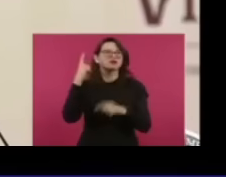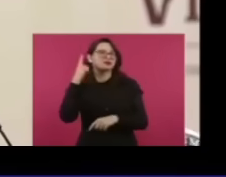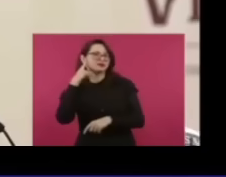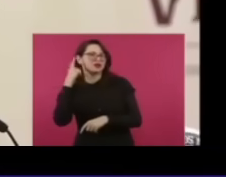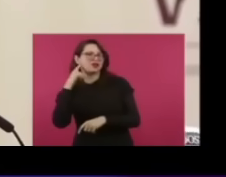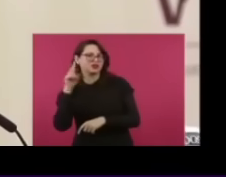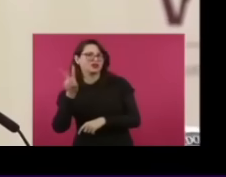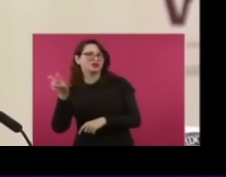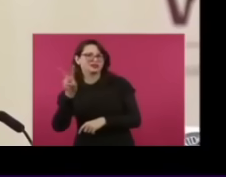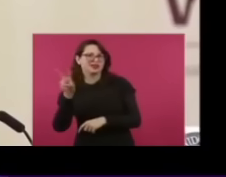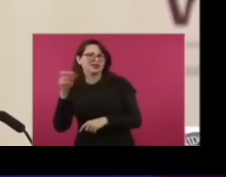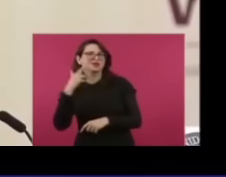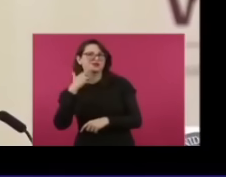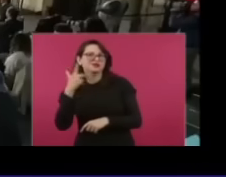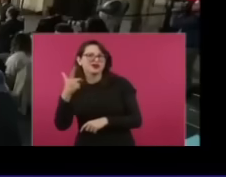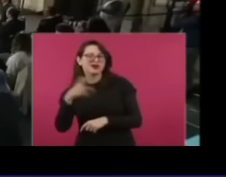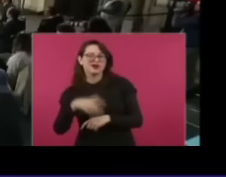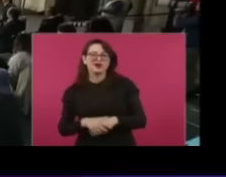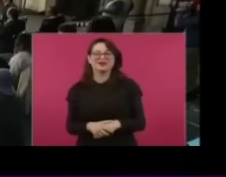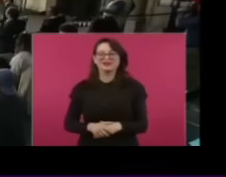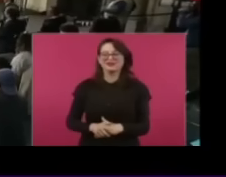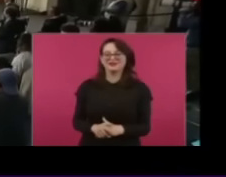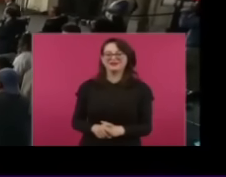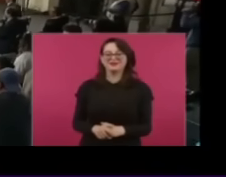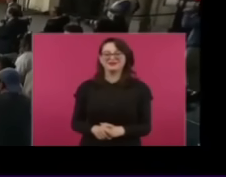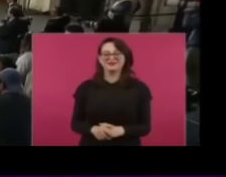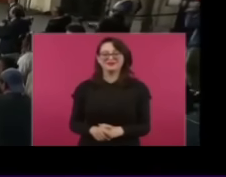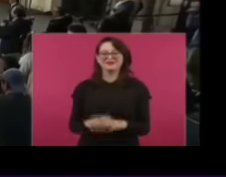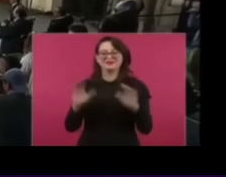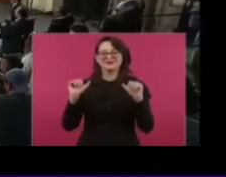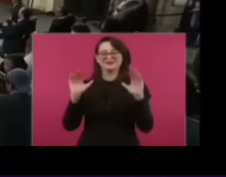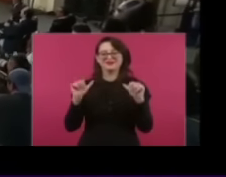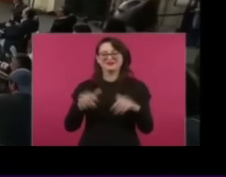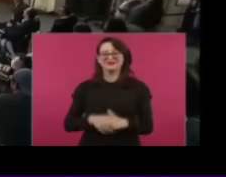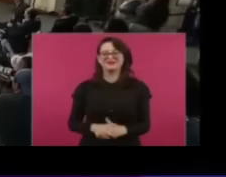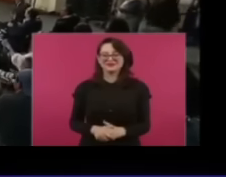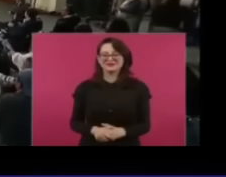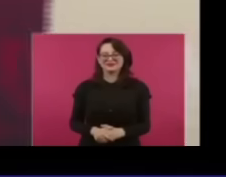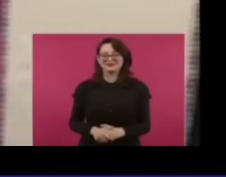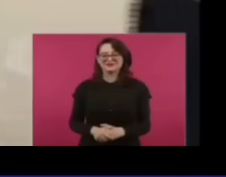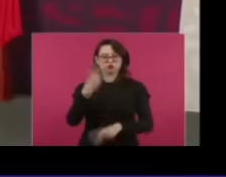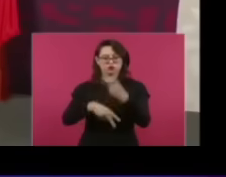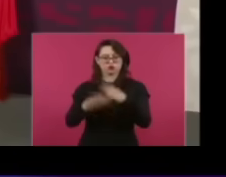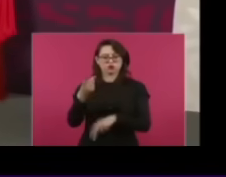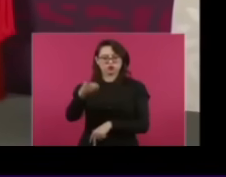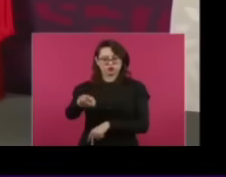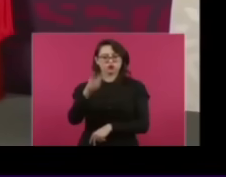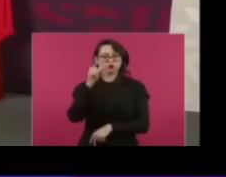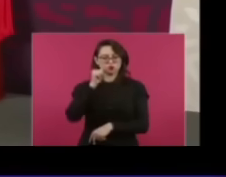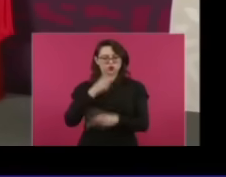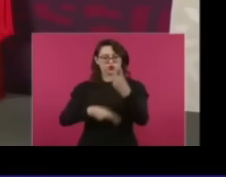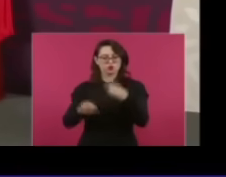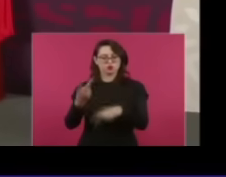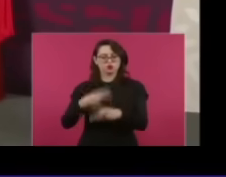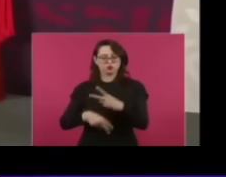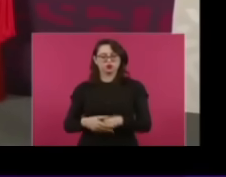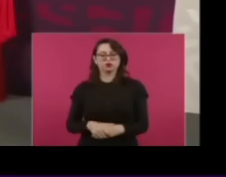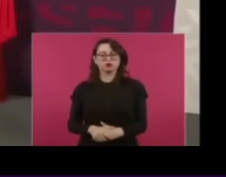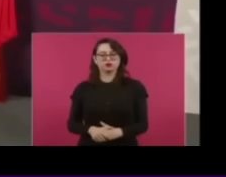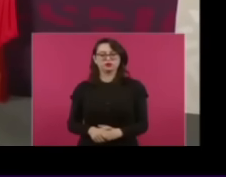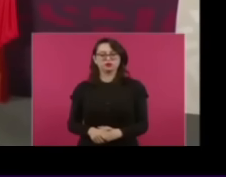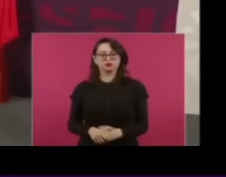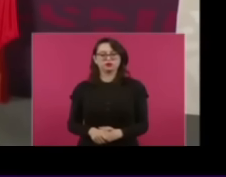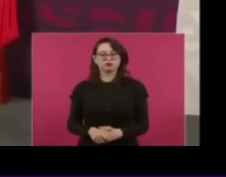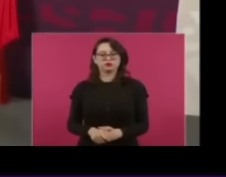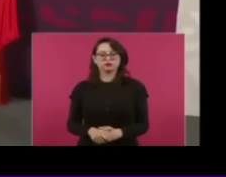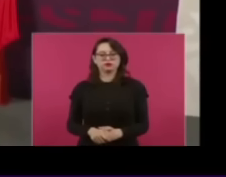de sensibilidad, no andarían tocando estos temas para poder hacer política. Primero, al querer sacar